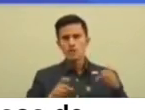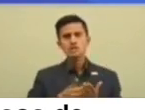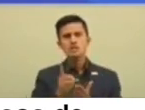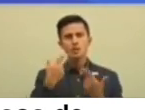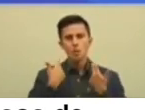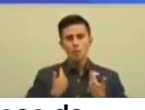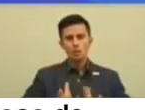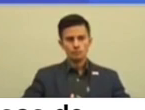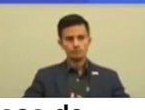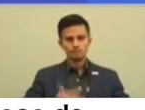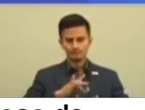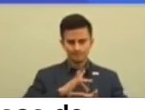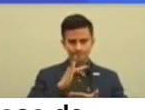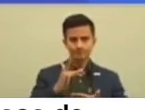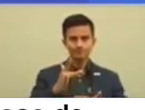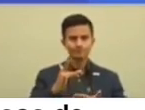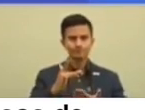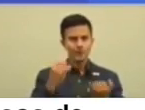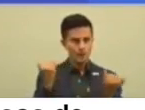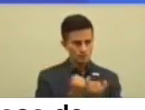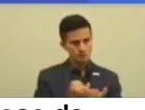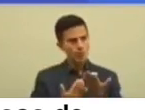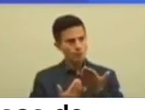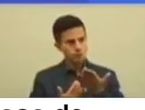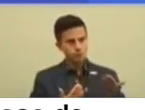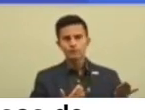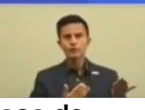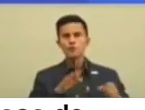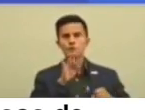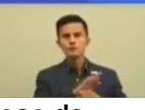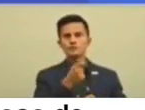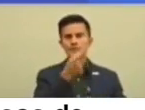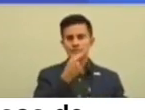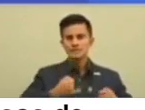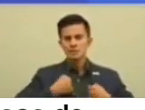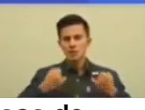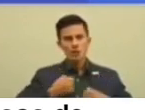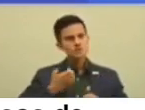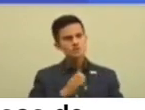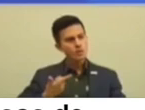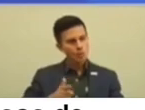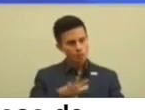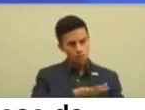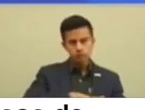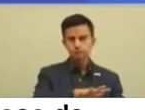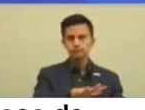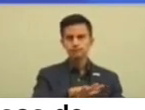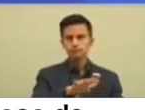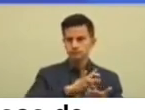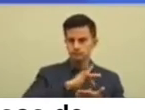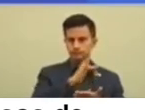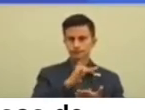integrantes del Sistema de Protección de los Derechos de Niñas, Niños y Adolescentes en el Estado de Guanajuato y a los medios de comunicación que siguen